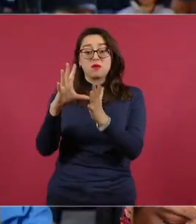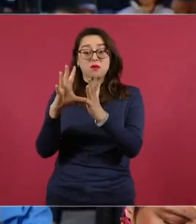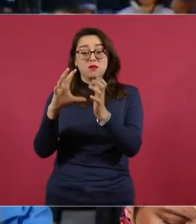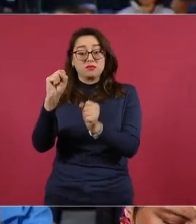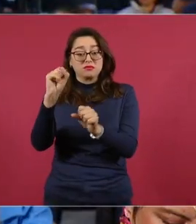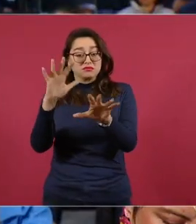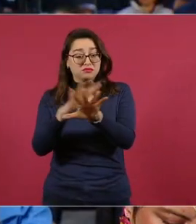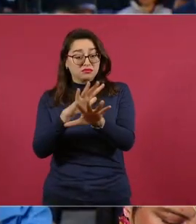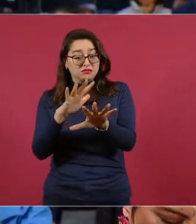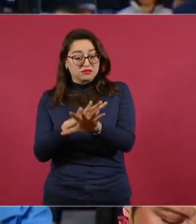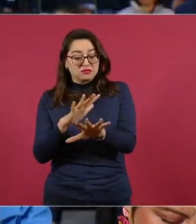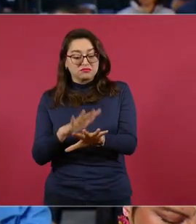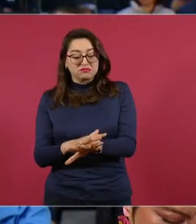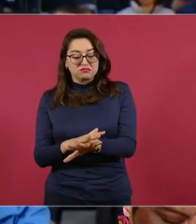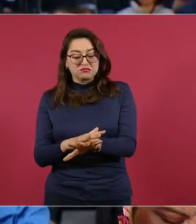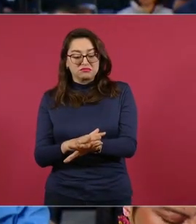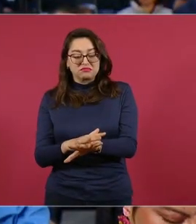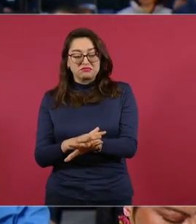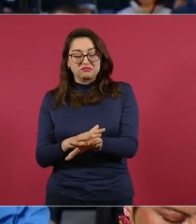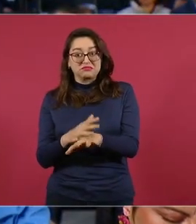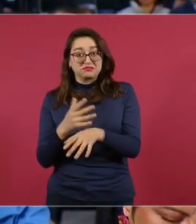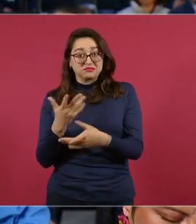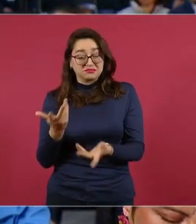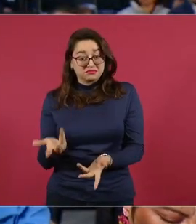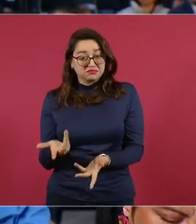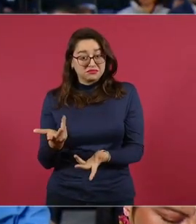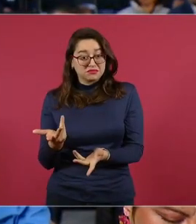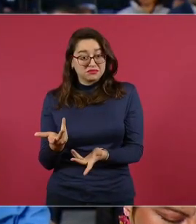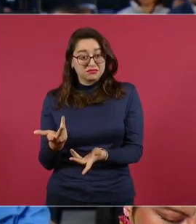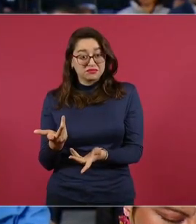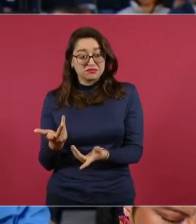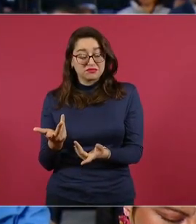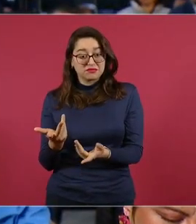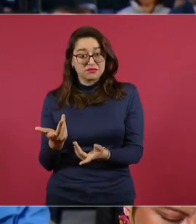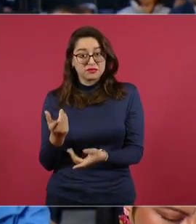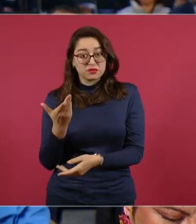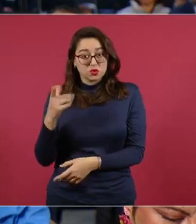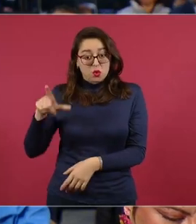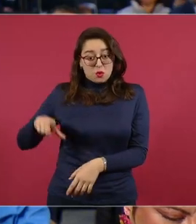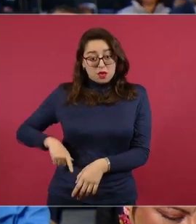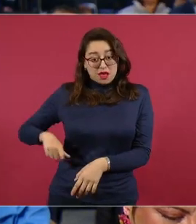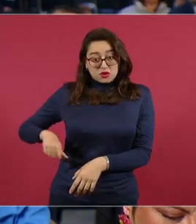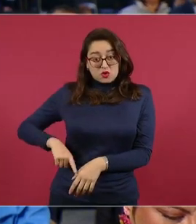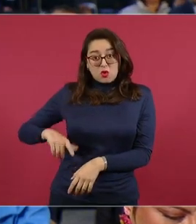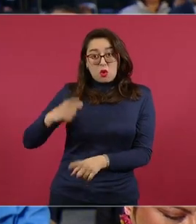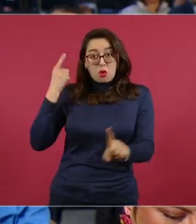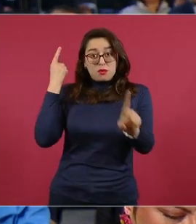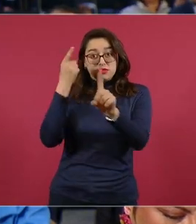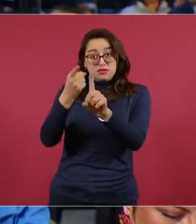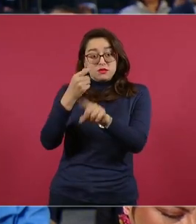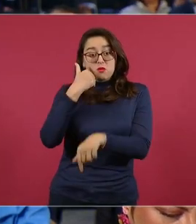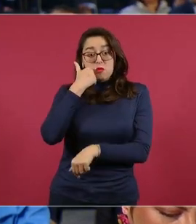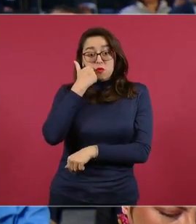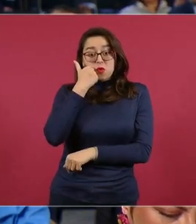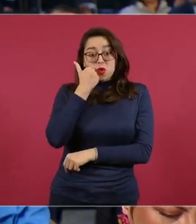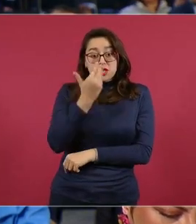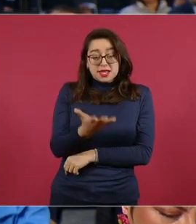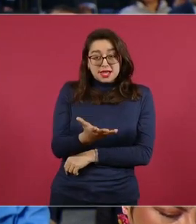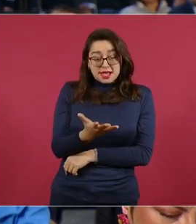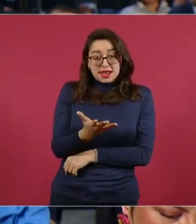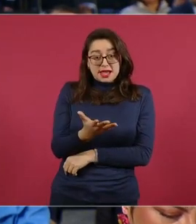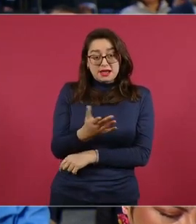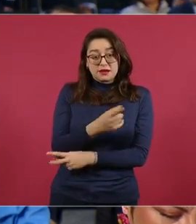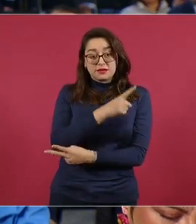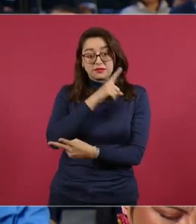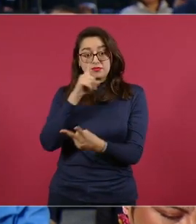legado constitucional que va a dejar su gobierno. Y a la par, presidente, en una pregunta en el ámbito más personal,